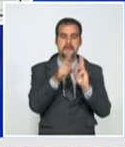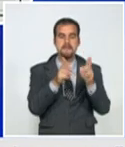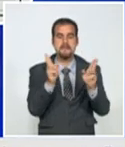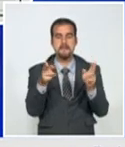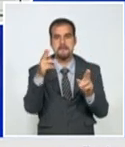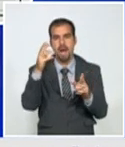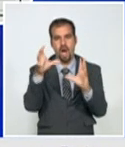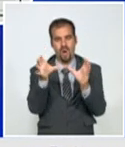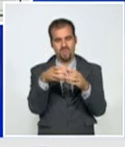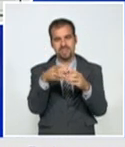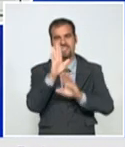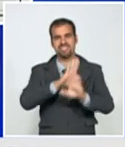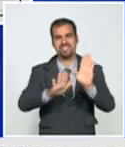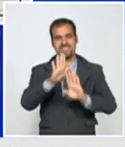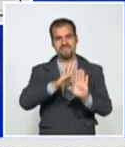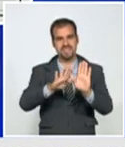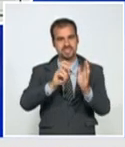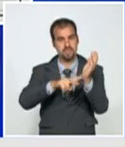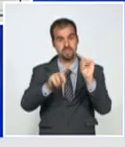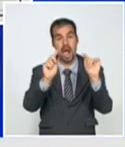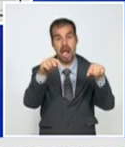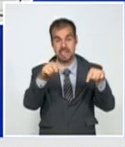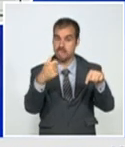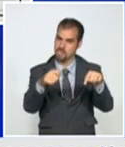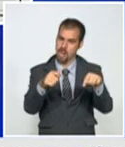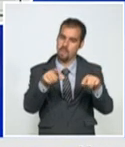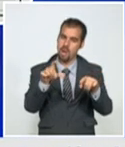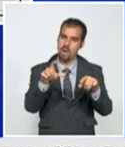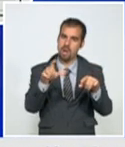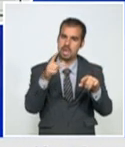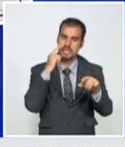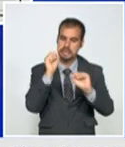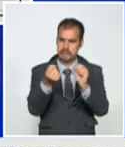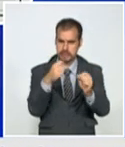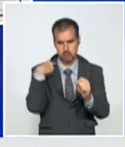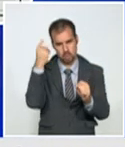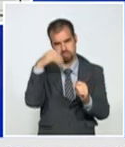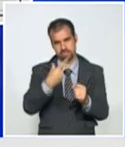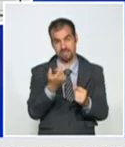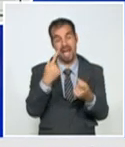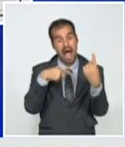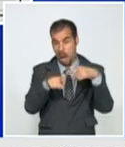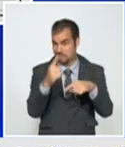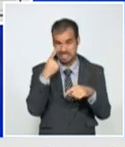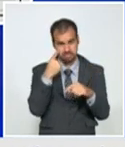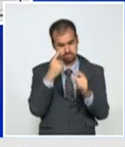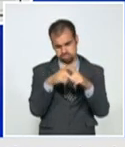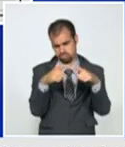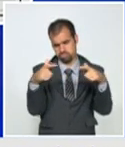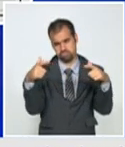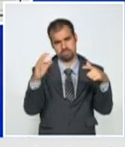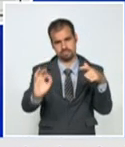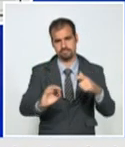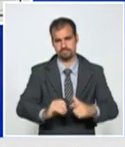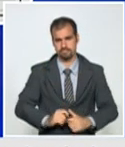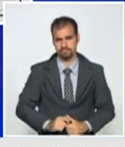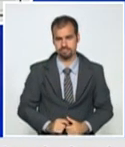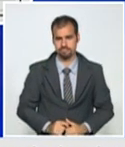Consejo de Defensa, de todas las autoridades, pero que en estos momentos es muy elevada. Y